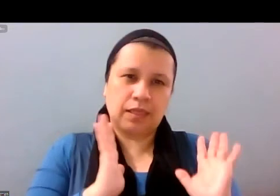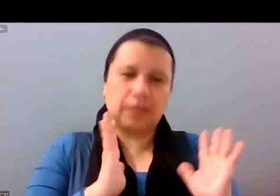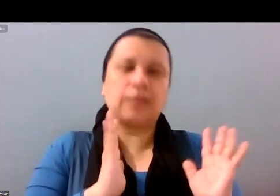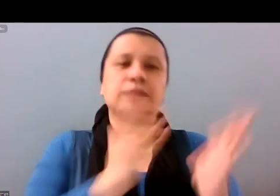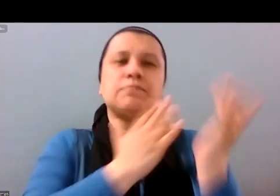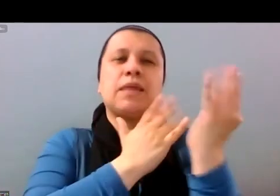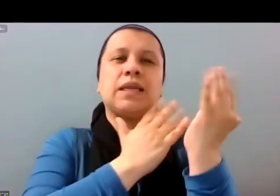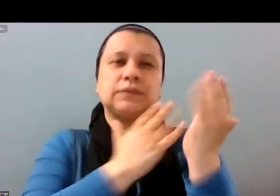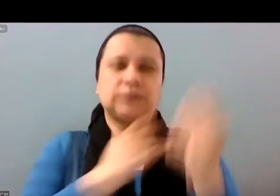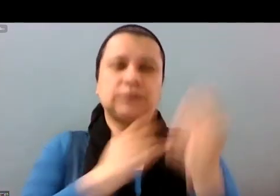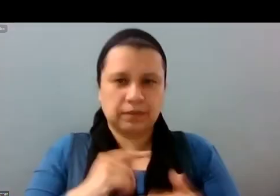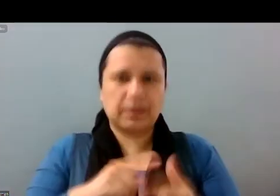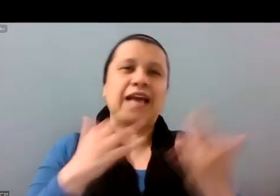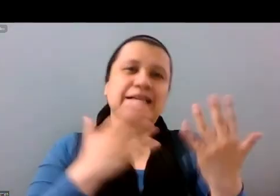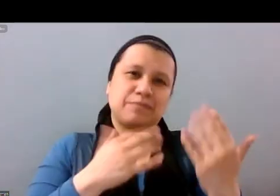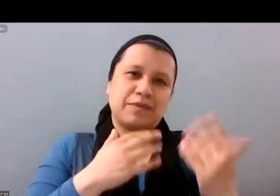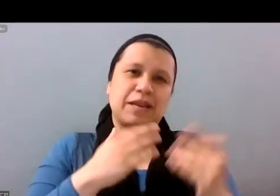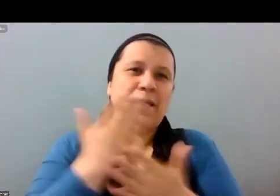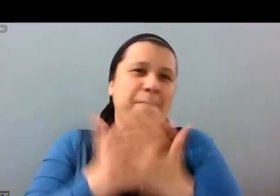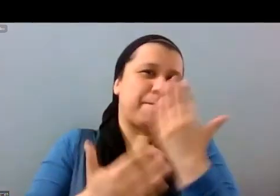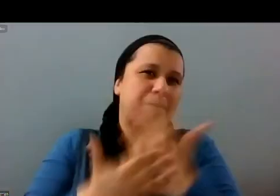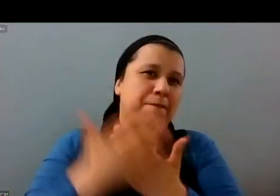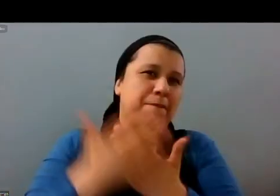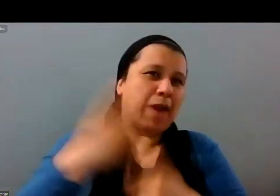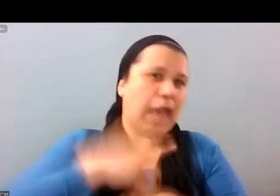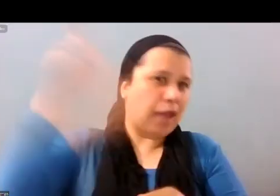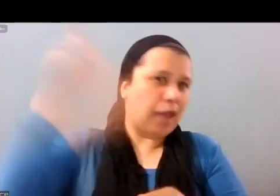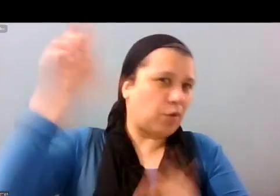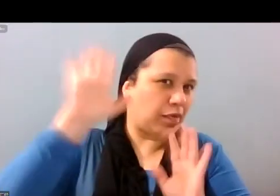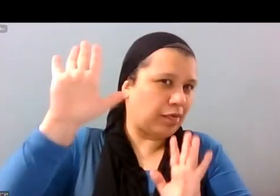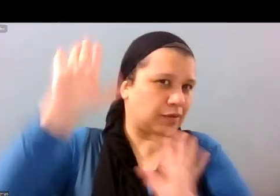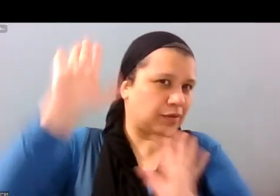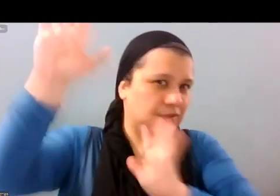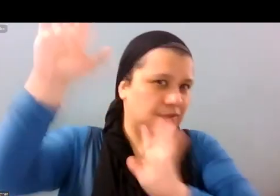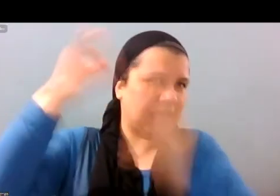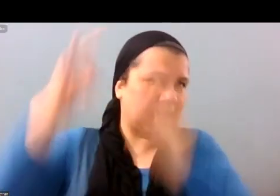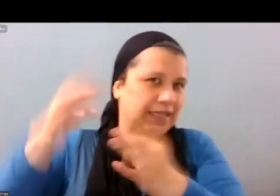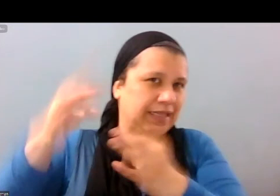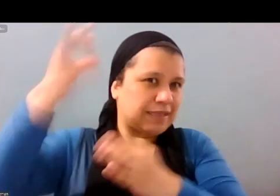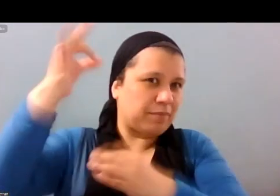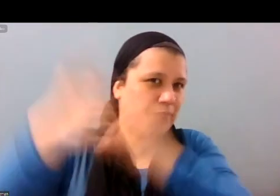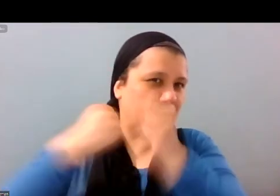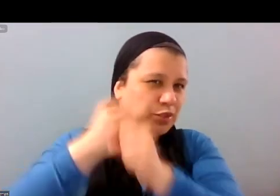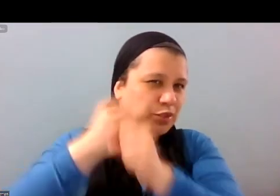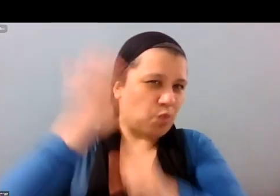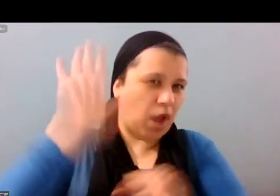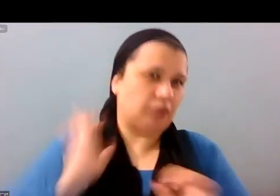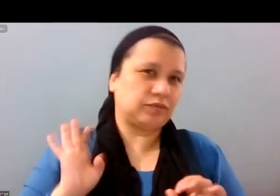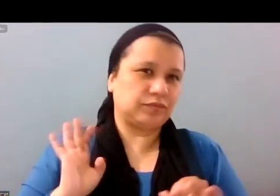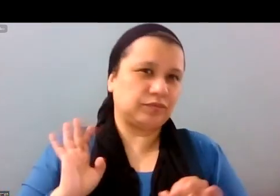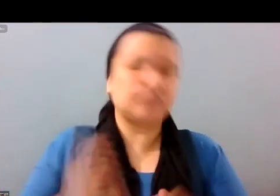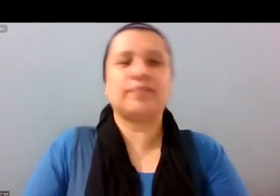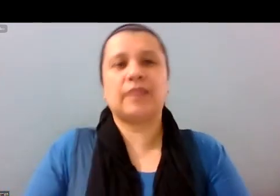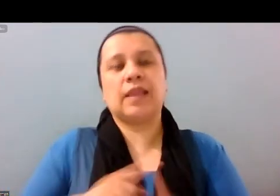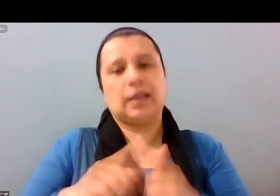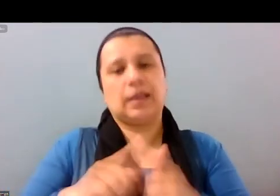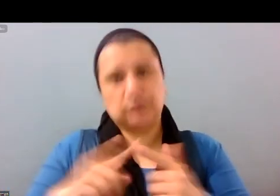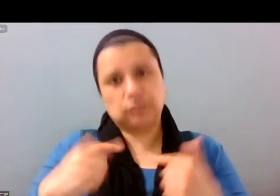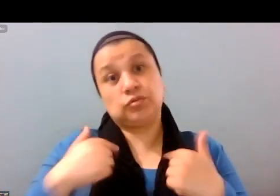pero hay que esperar la mano de Dios a ver qué nos tiene para el otro año ¿verdad? pero sí sí